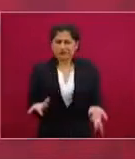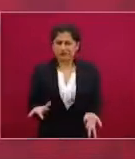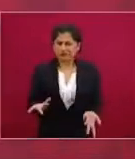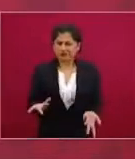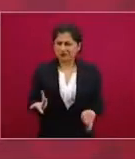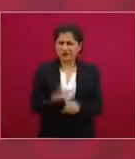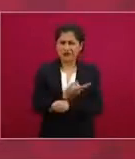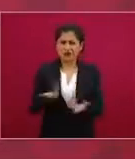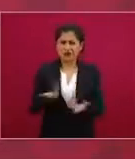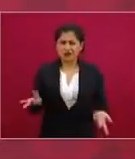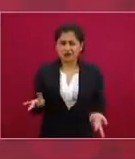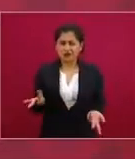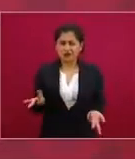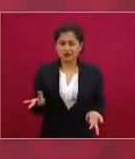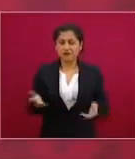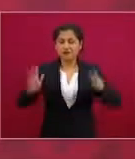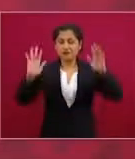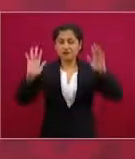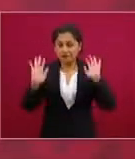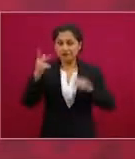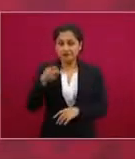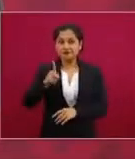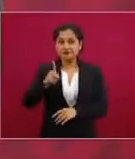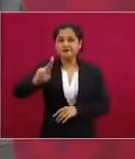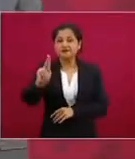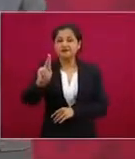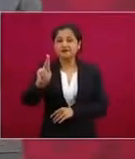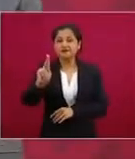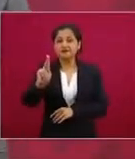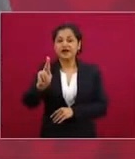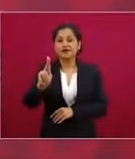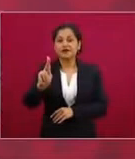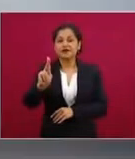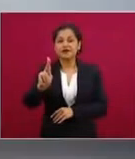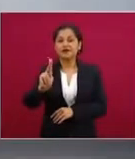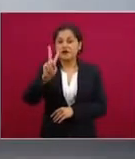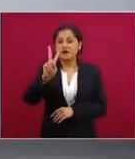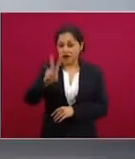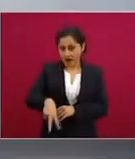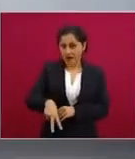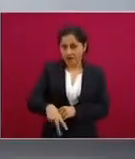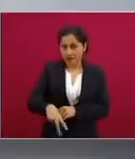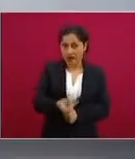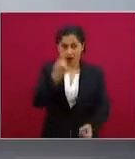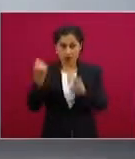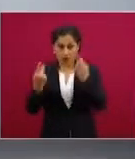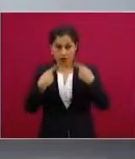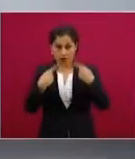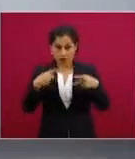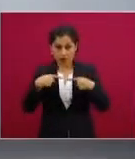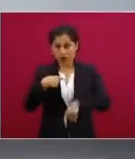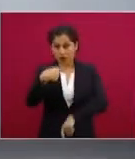Pero nada más están pensando, en el mejor de los casos, en